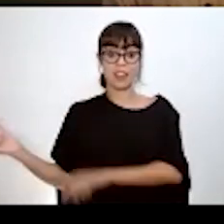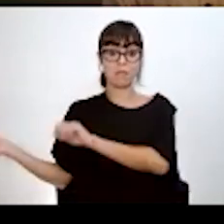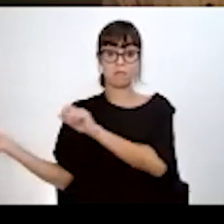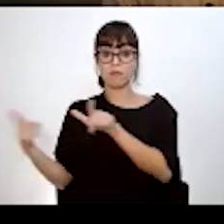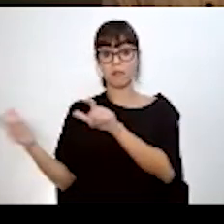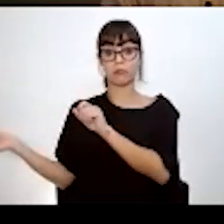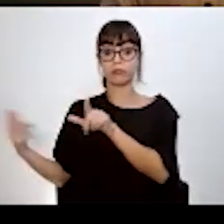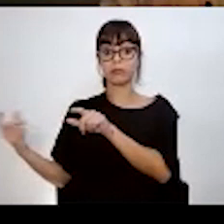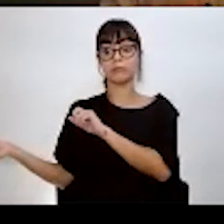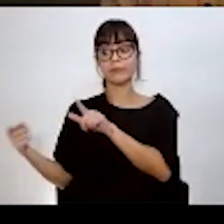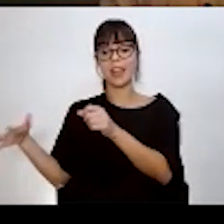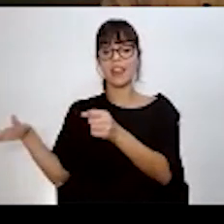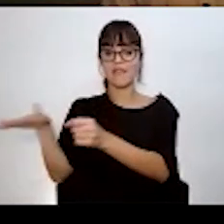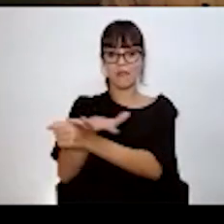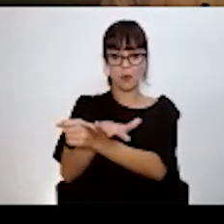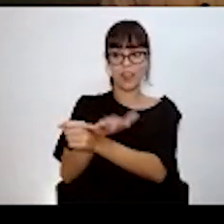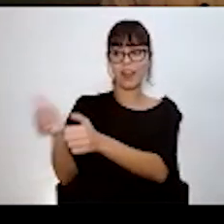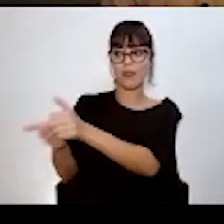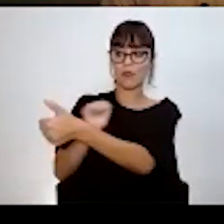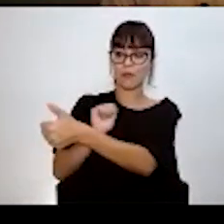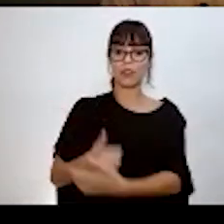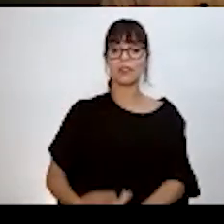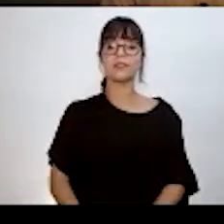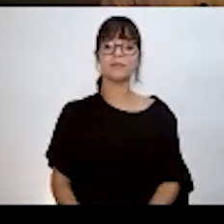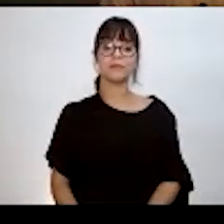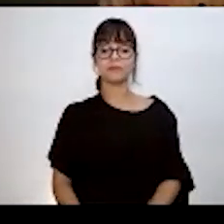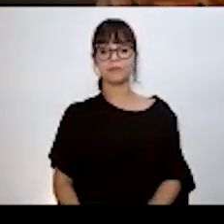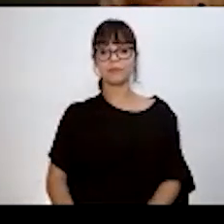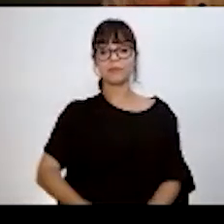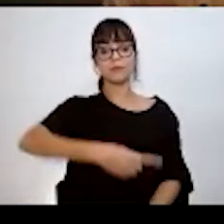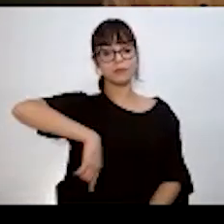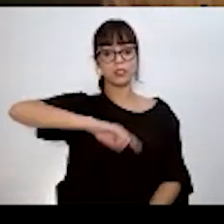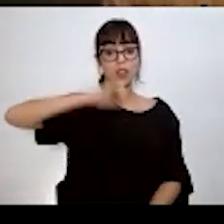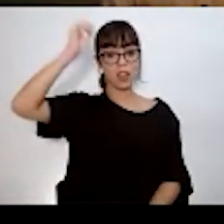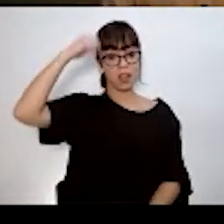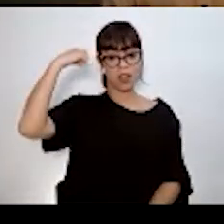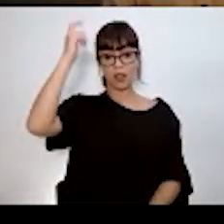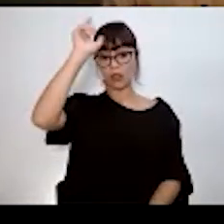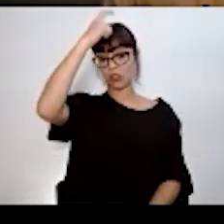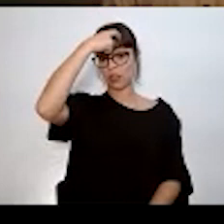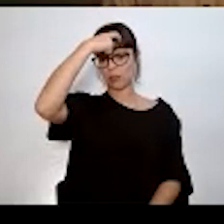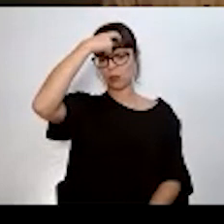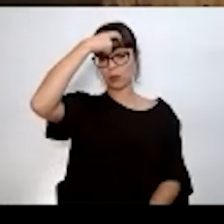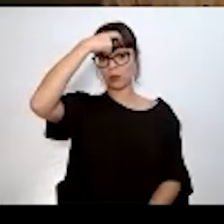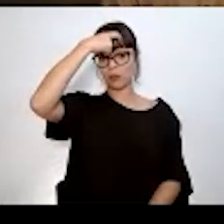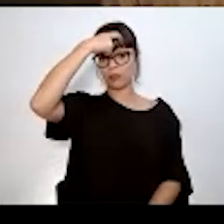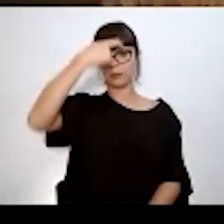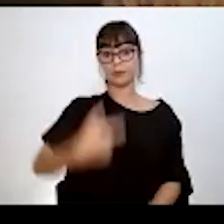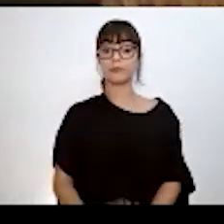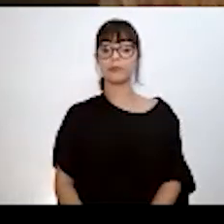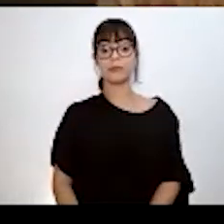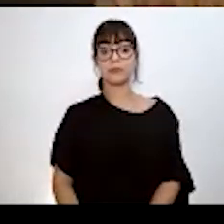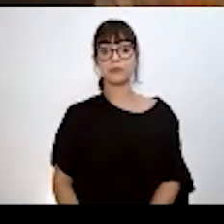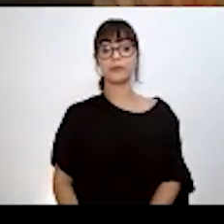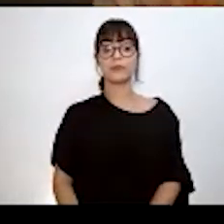registro arqueológico. La imagen que nosotros tenemos de los antiguos canarios, o muchos de los elementos fundamentales de los antiguos canarios, los